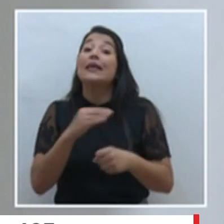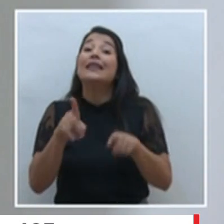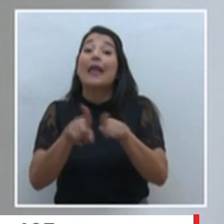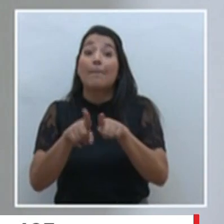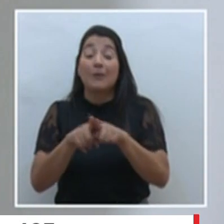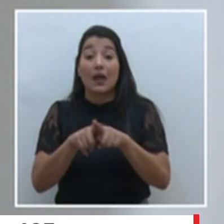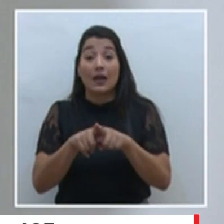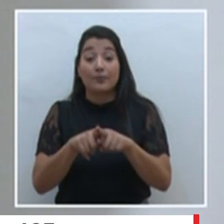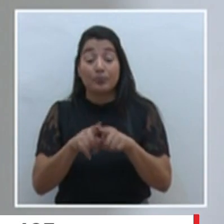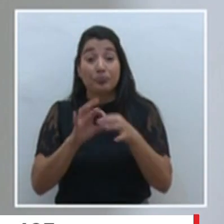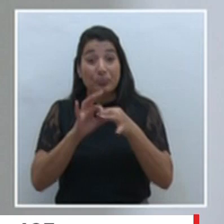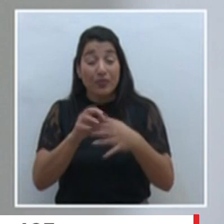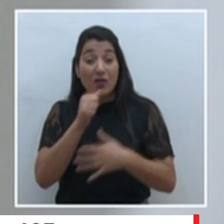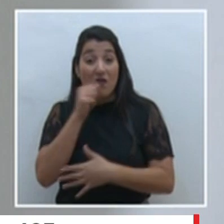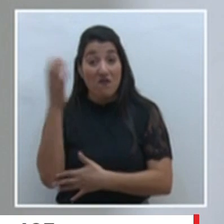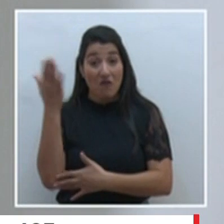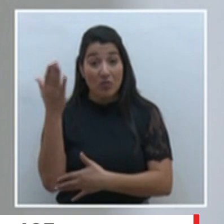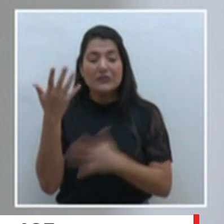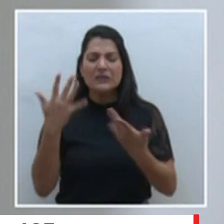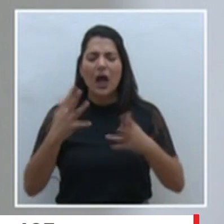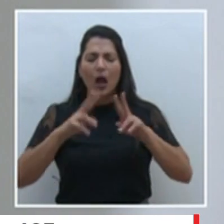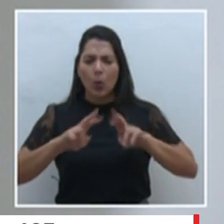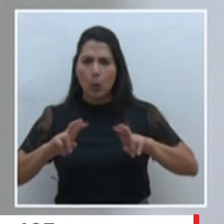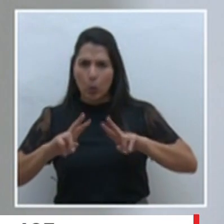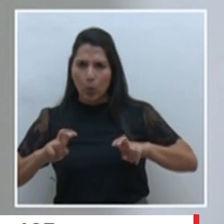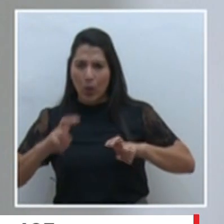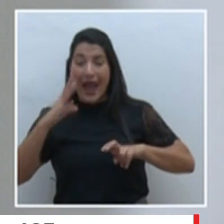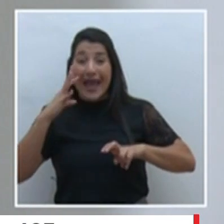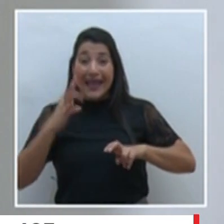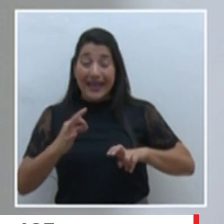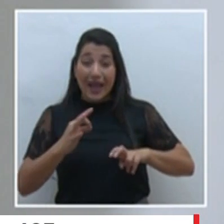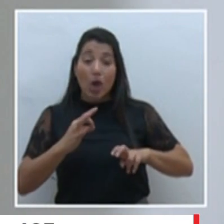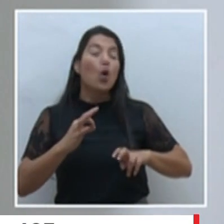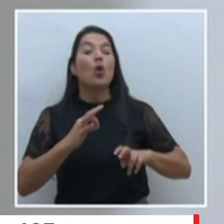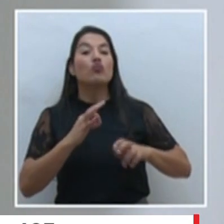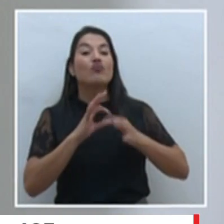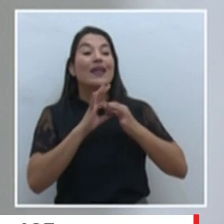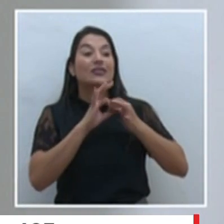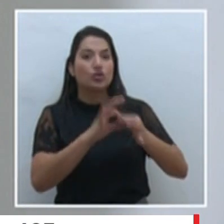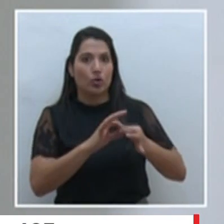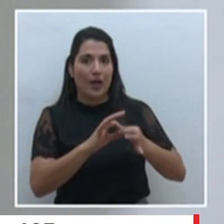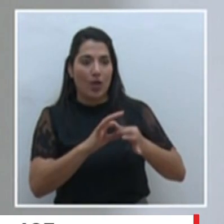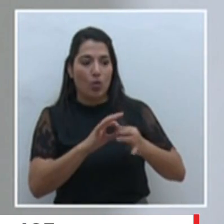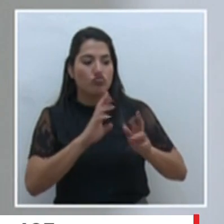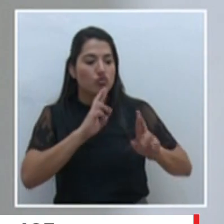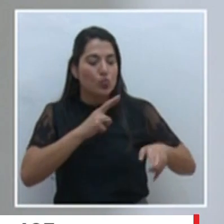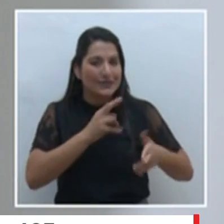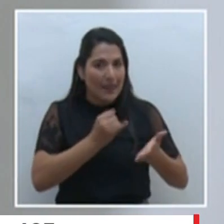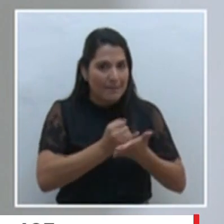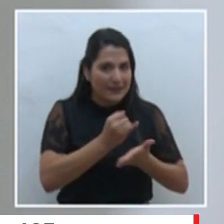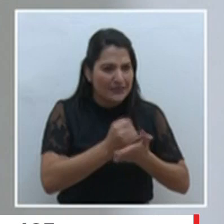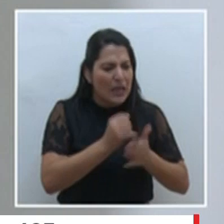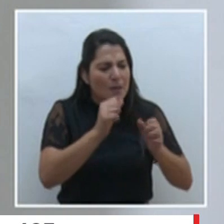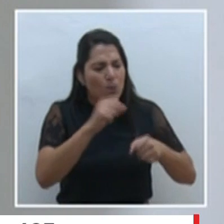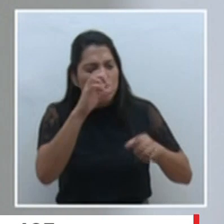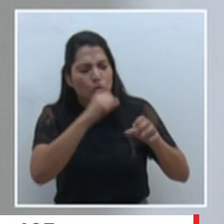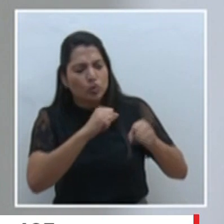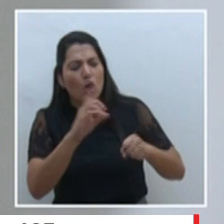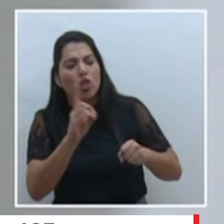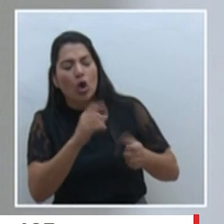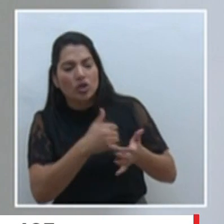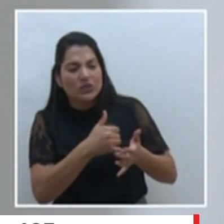Yo creo que parte de lo que va a surgir de esta investigación y justamente determinar dónde están las vulnerabilidades, cuáles